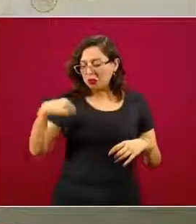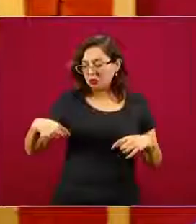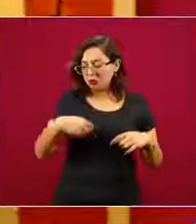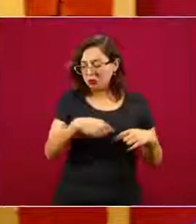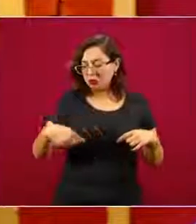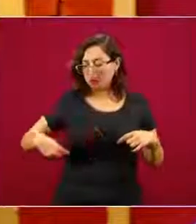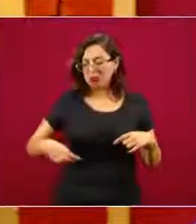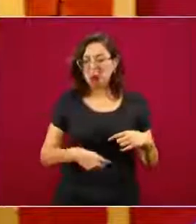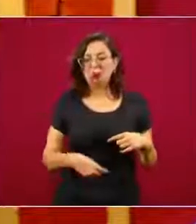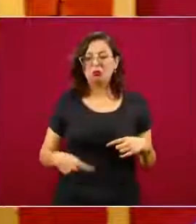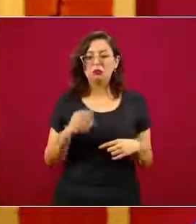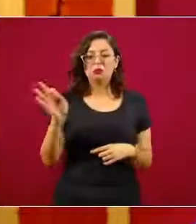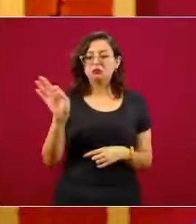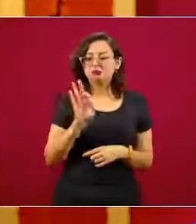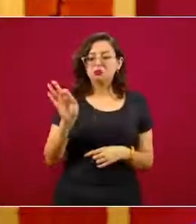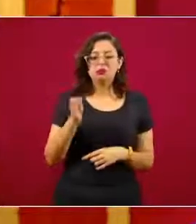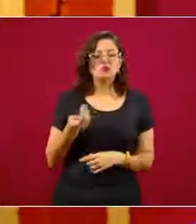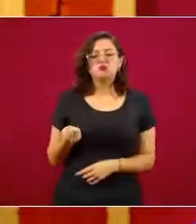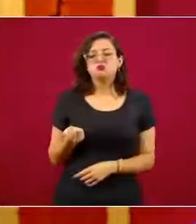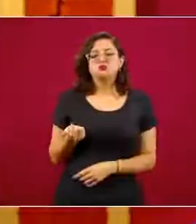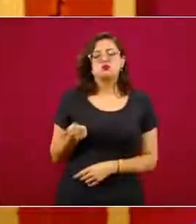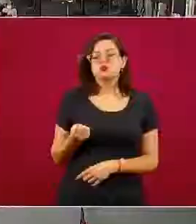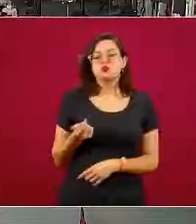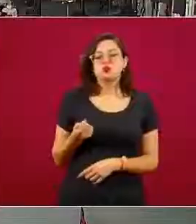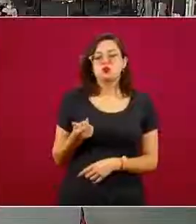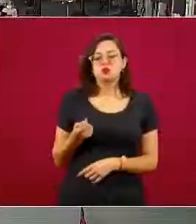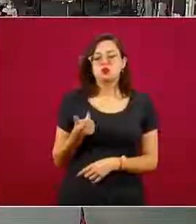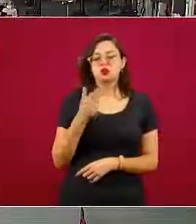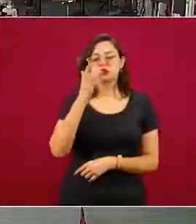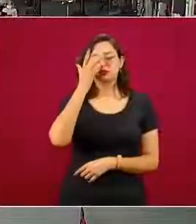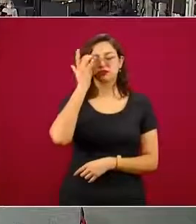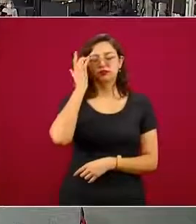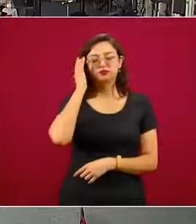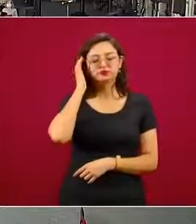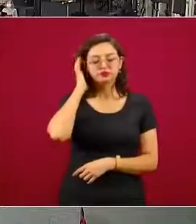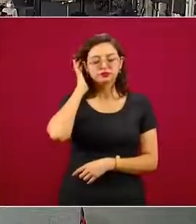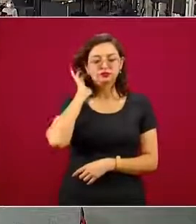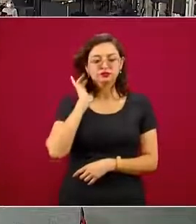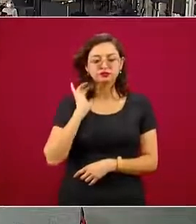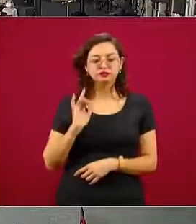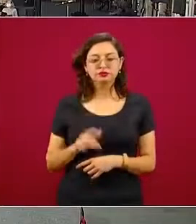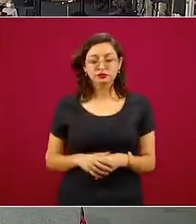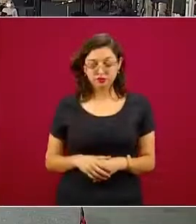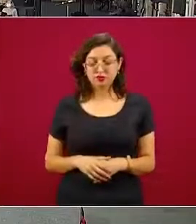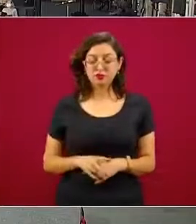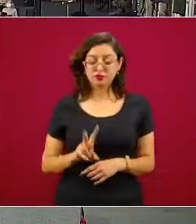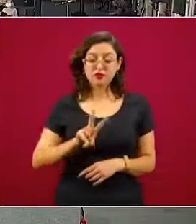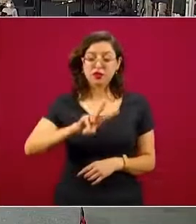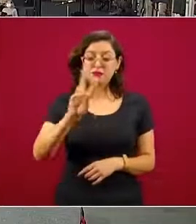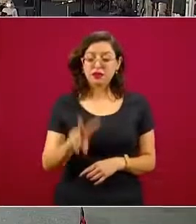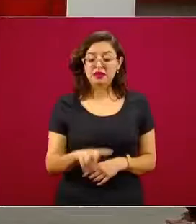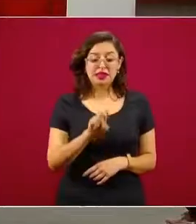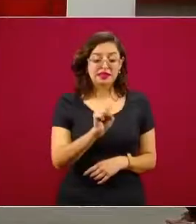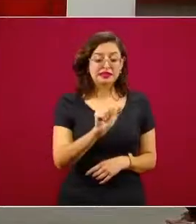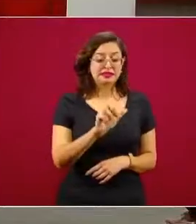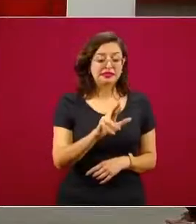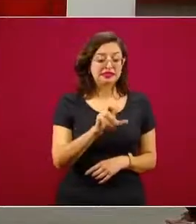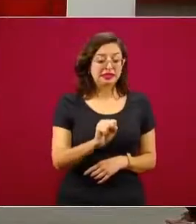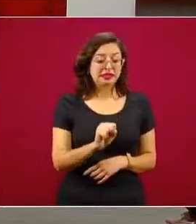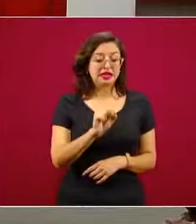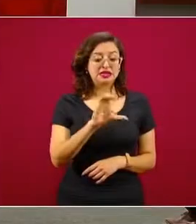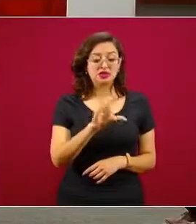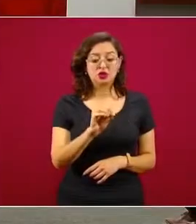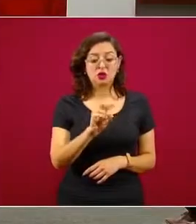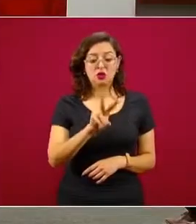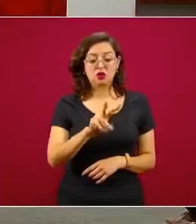sea característico o prominente. Ciertamente el virus SARS-CoV-2 causante de COVID puede causar